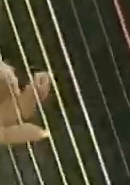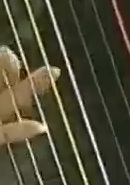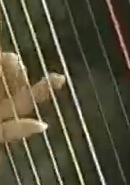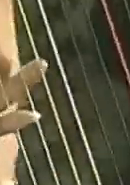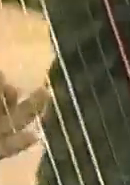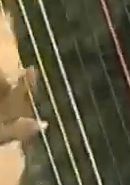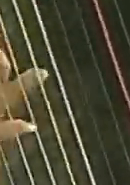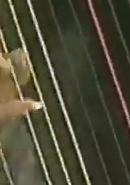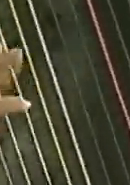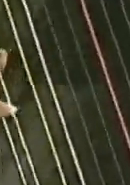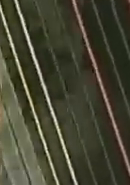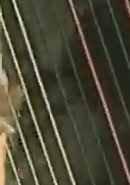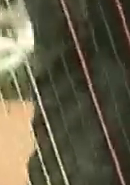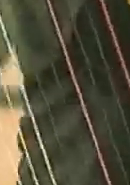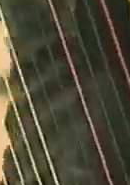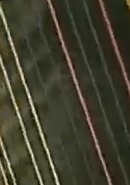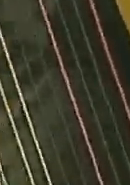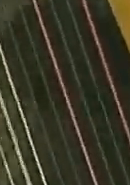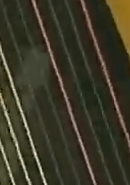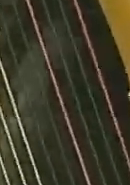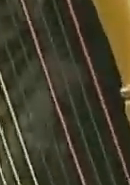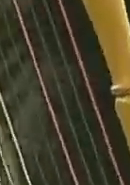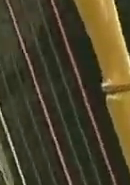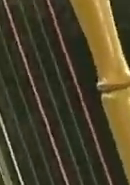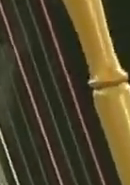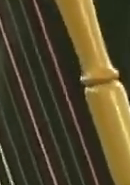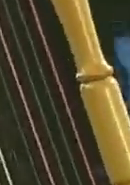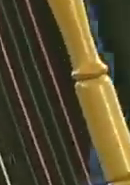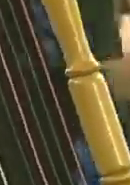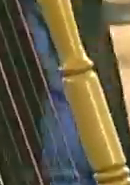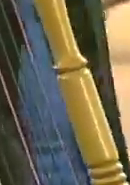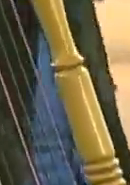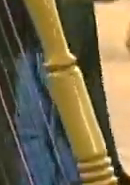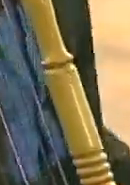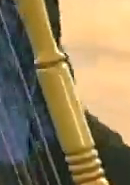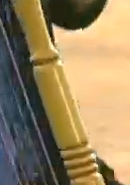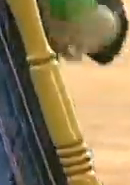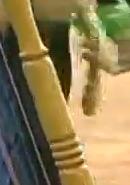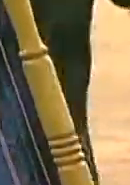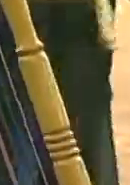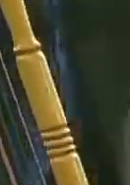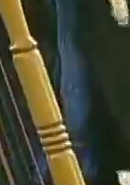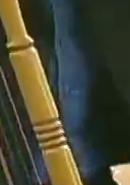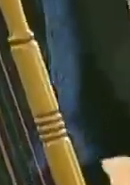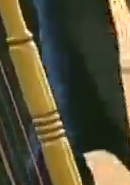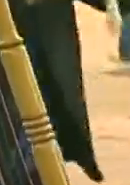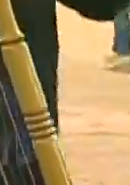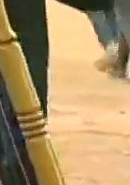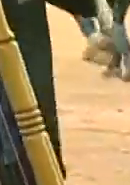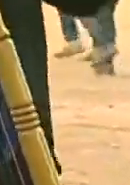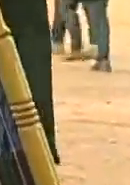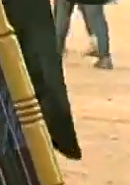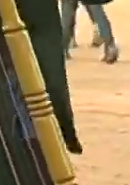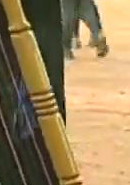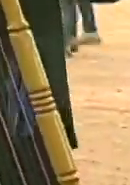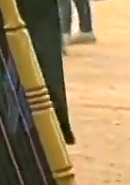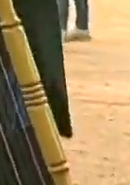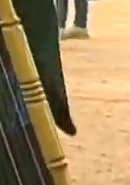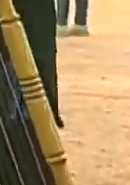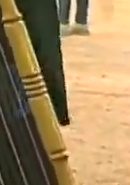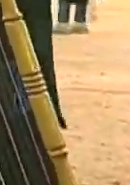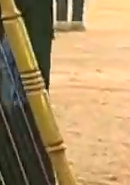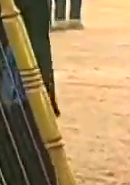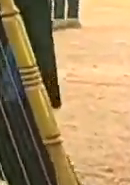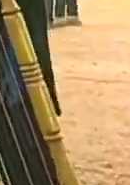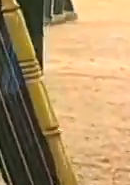nosotros, quien al folclore no ha querido, que no bailan el joropo. Culpables no son los niños,